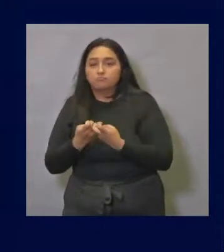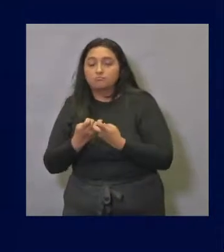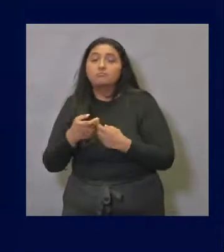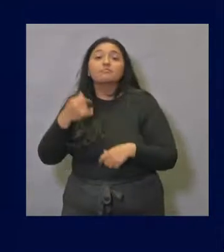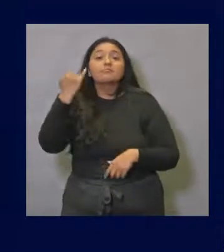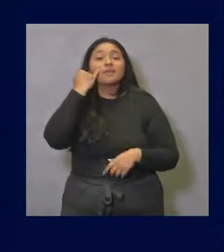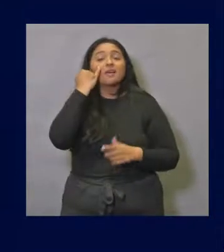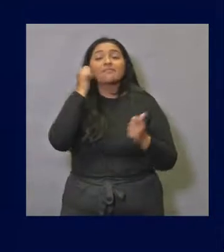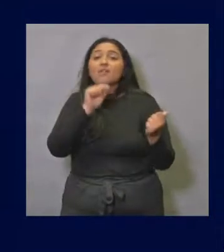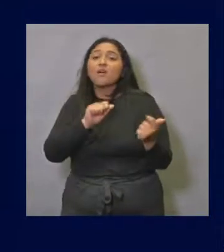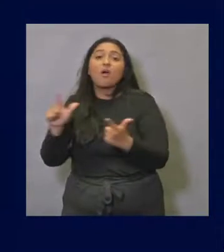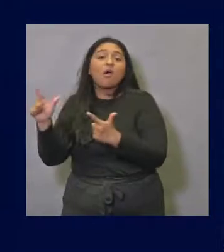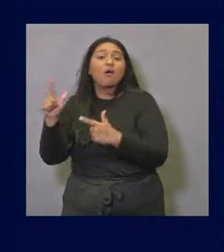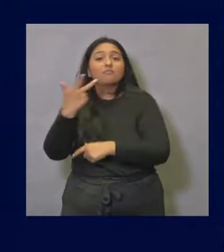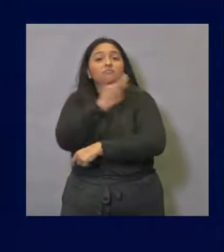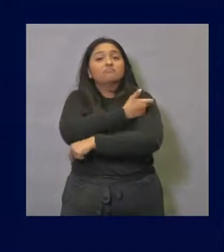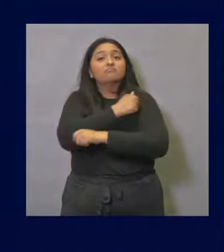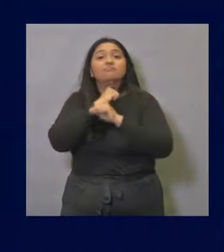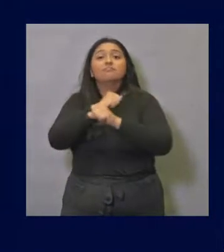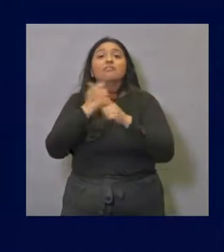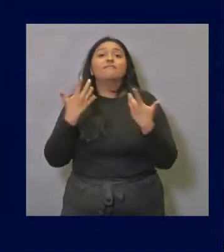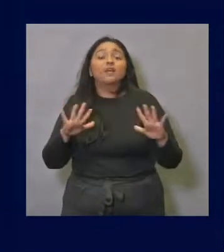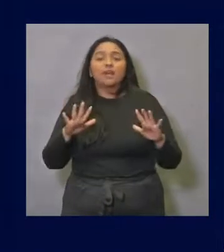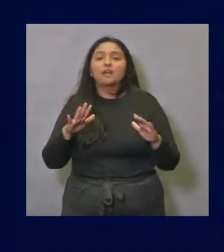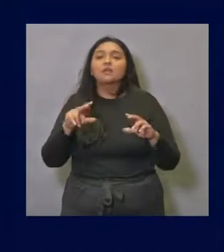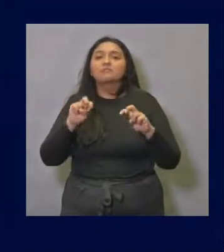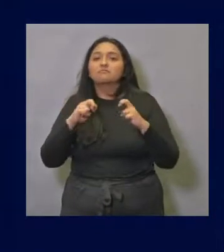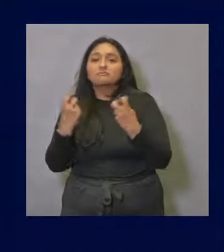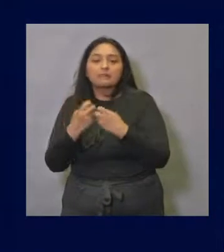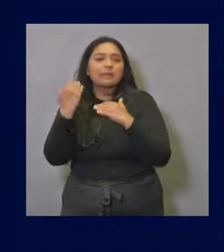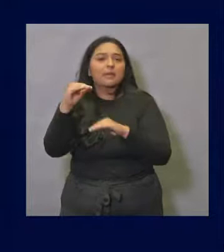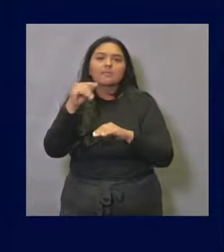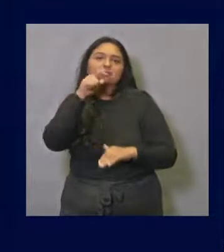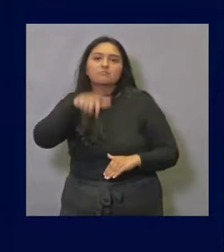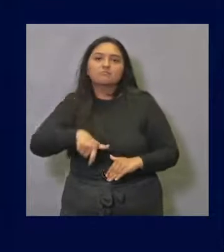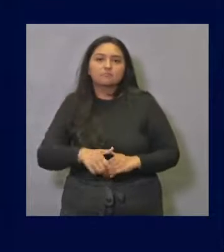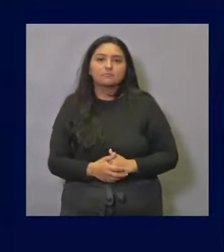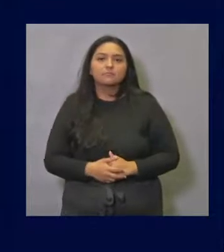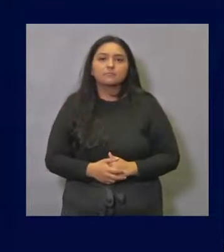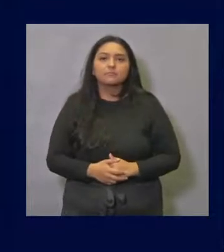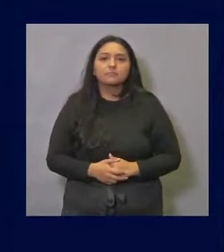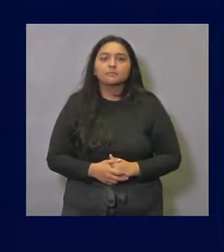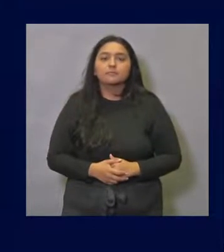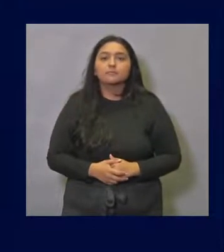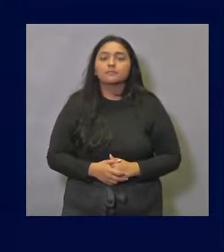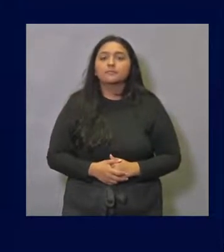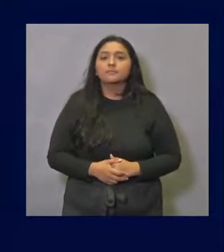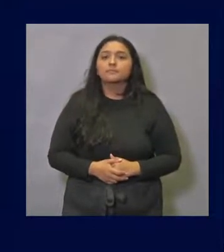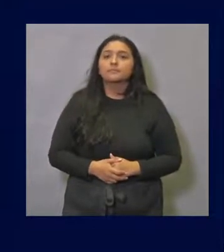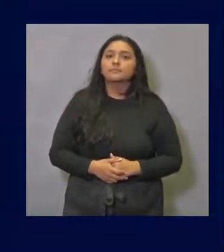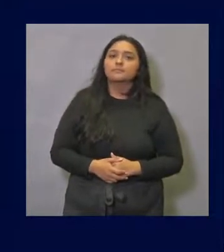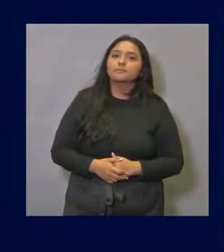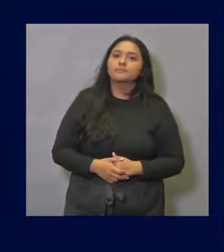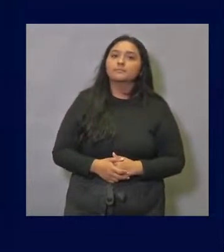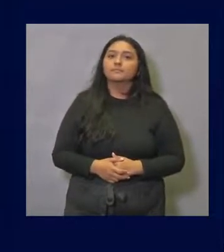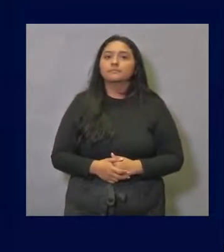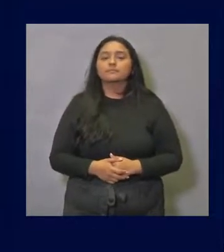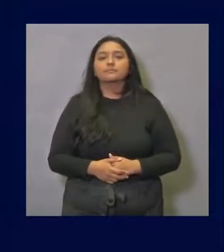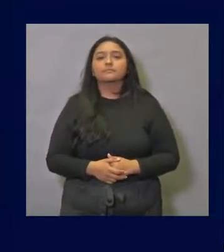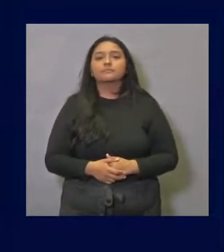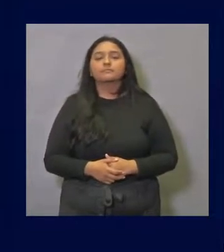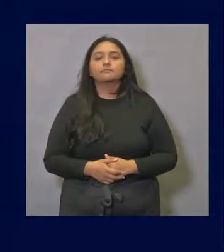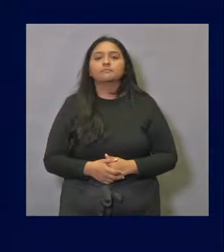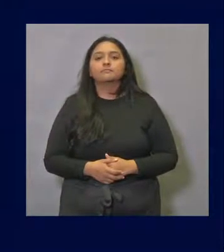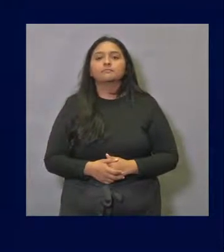vacunadas, el límite de capacidad en las mesas no es necesario. Se permitirán reuniones